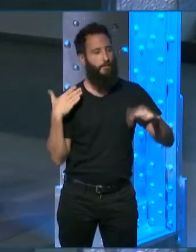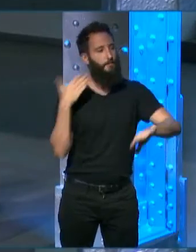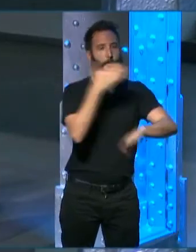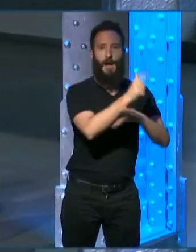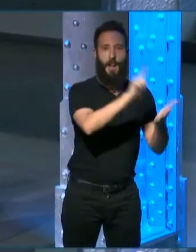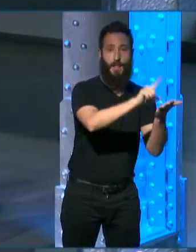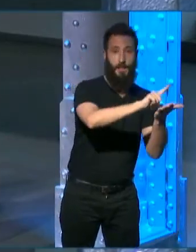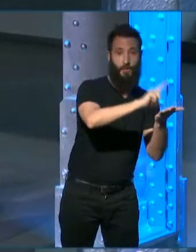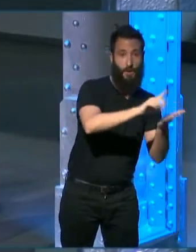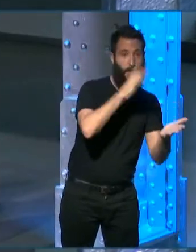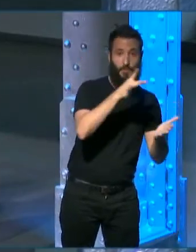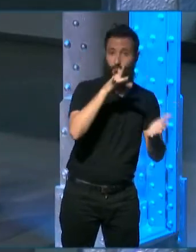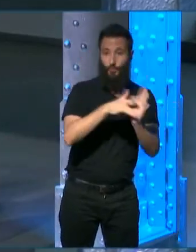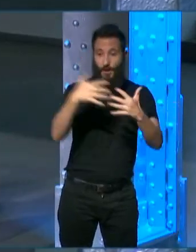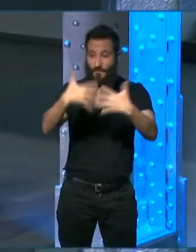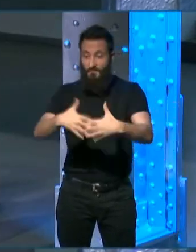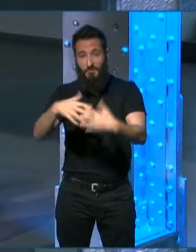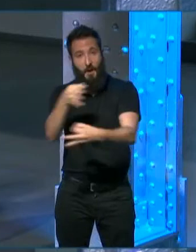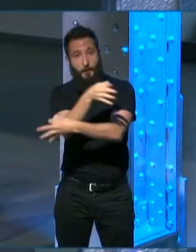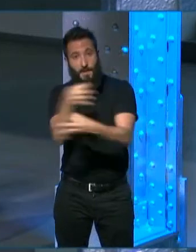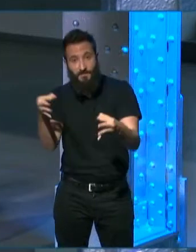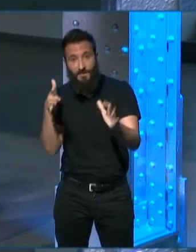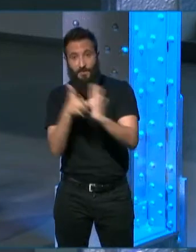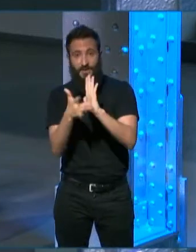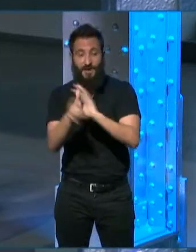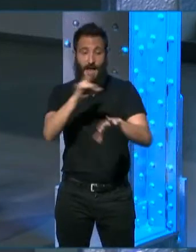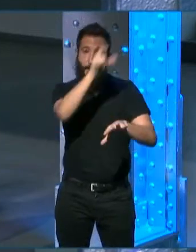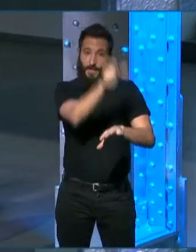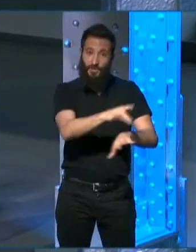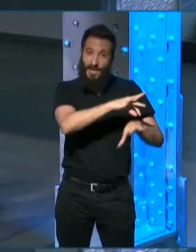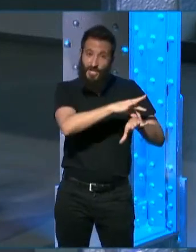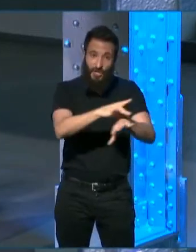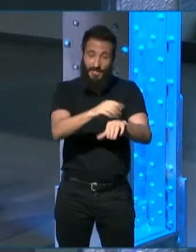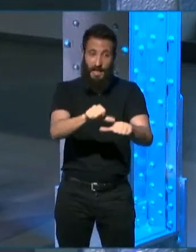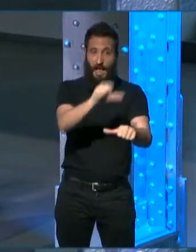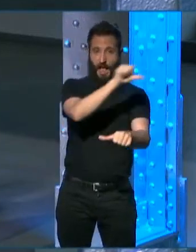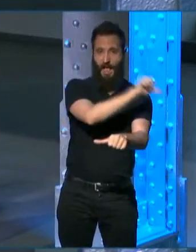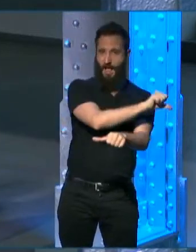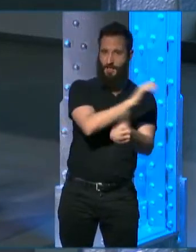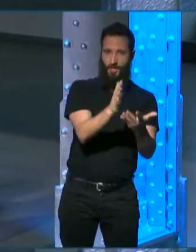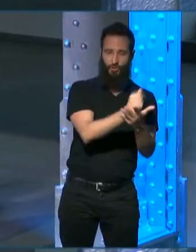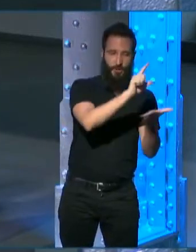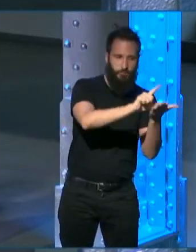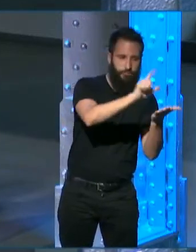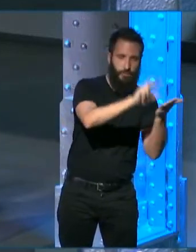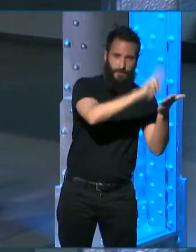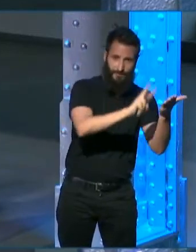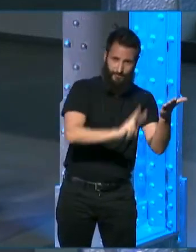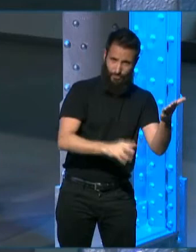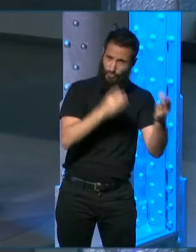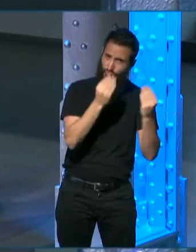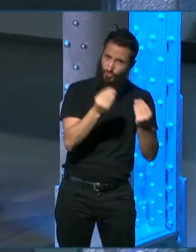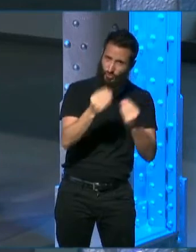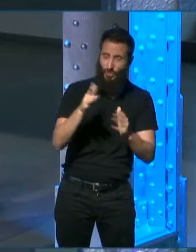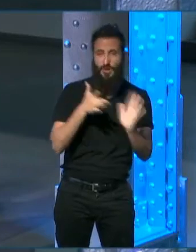es porque el guionista que está detrás se ha formado en escritura creativa, tiene una preocupación literaria y lee literatura. Vemos muchas